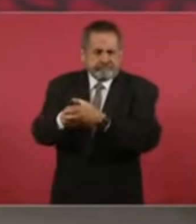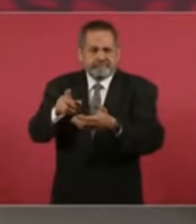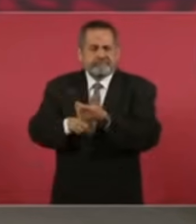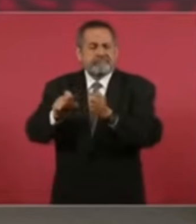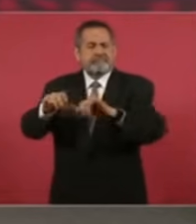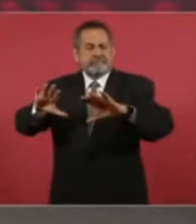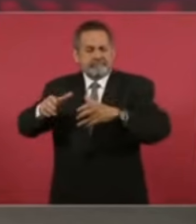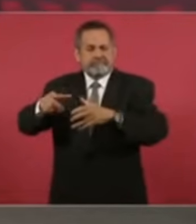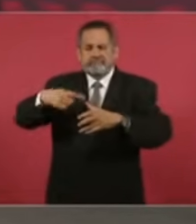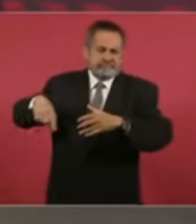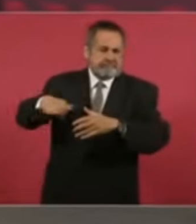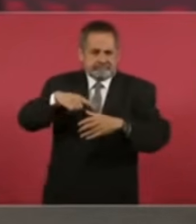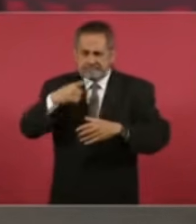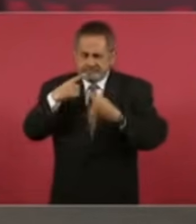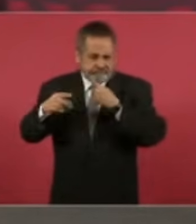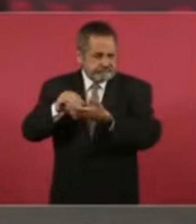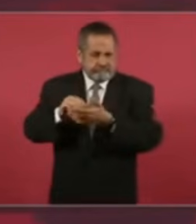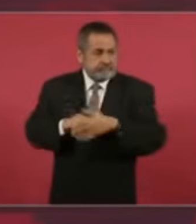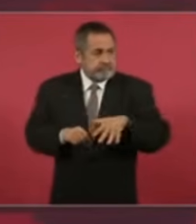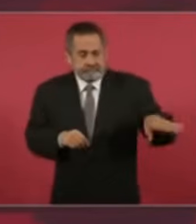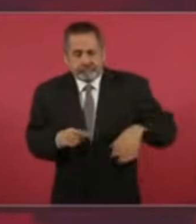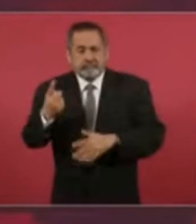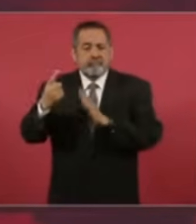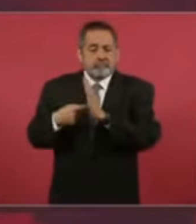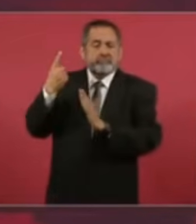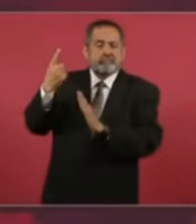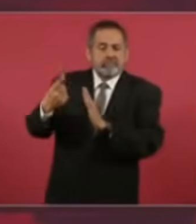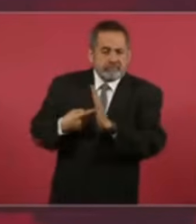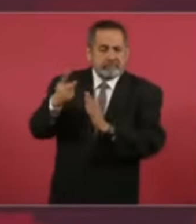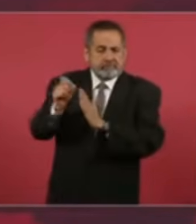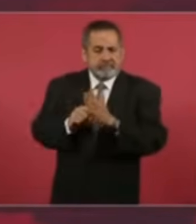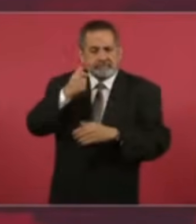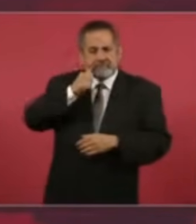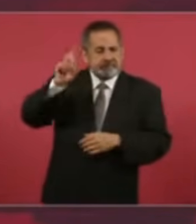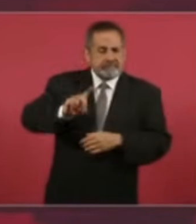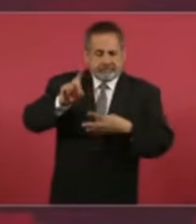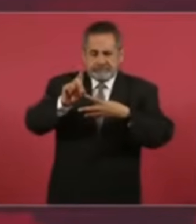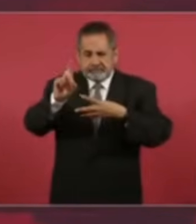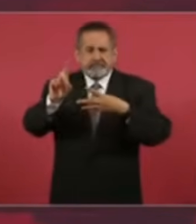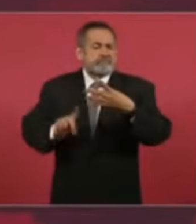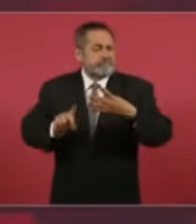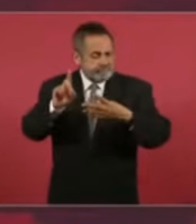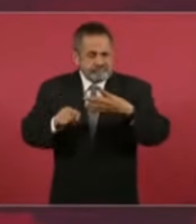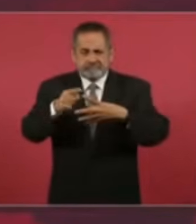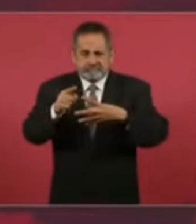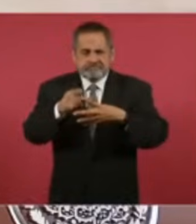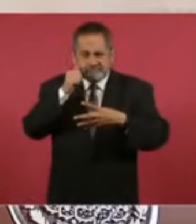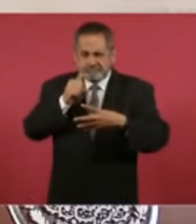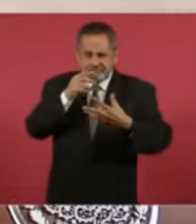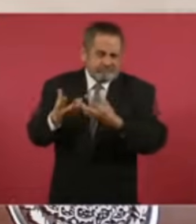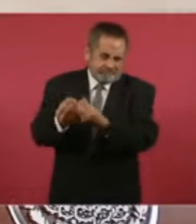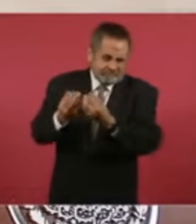asamblea una vez al mes, el primer domingo del mes, el segundo domingo del